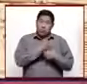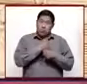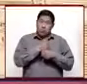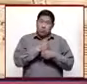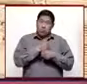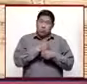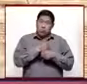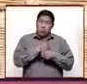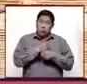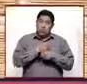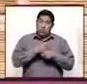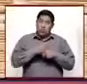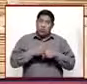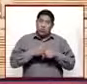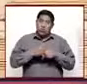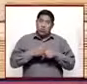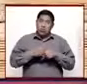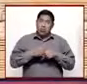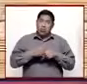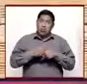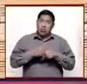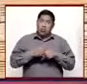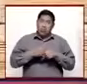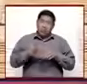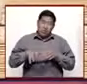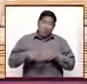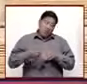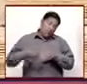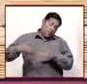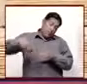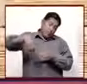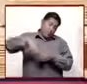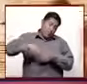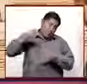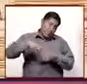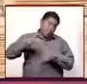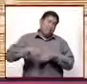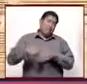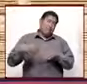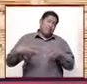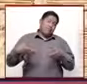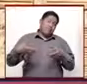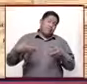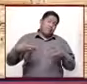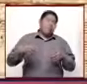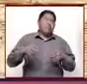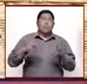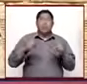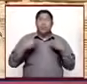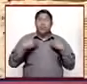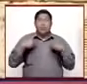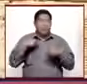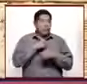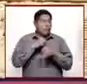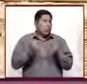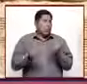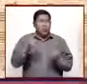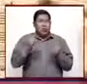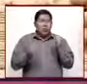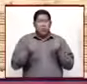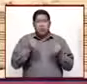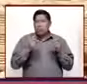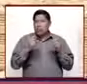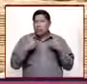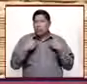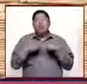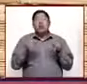de qué? Motobombas para nosotros queremos. ¿Para motobombas? Ajá. También para autos, para que no tienen con auto, no hay